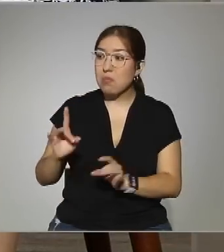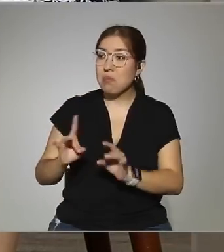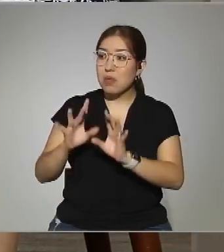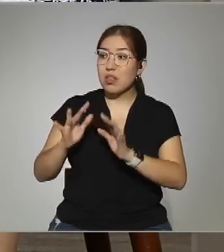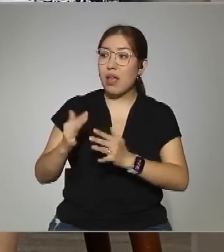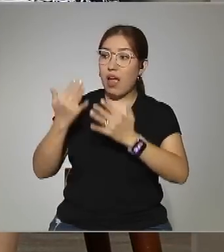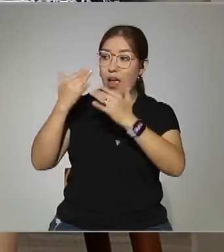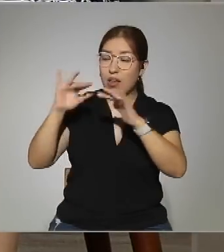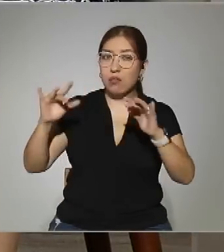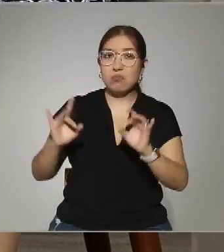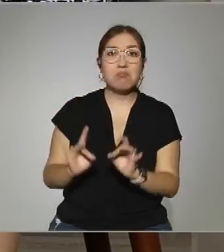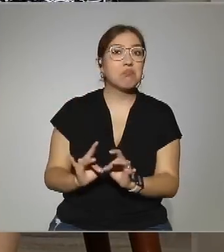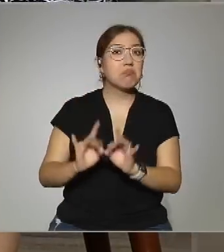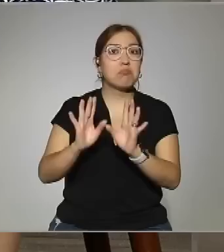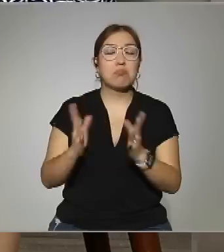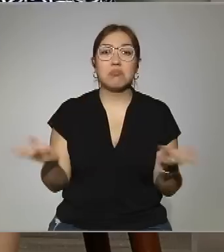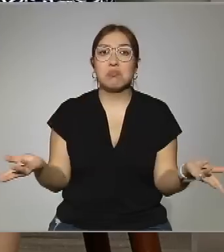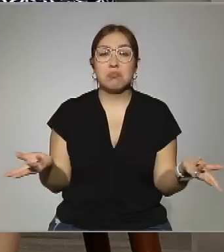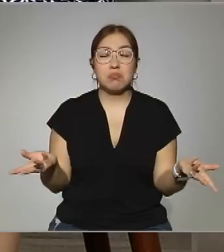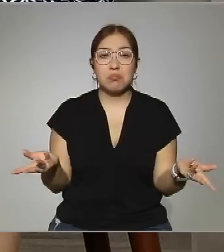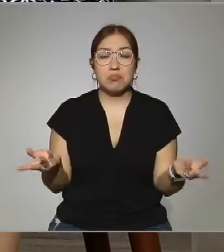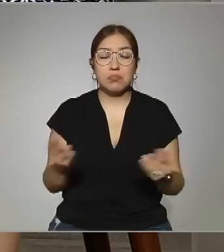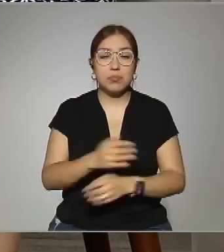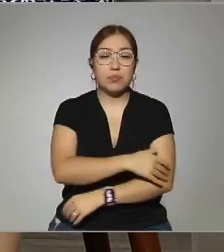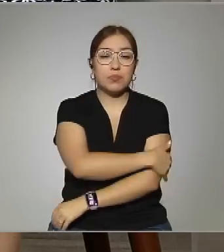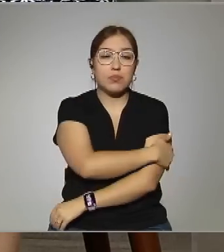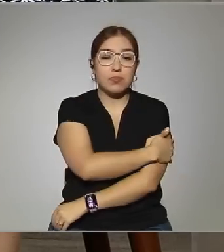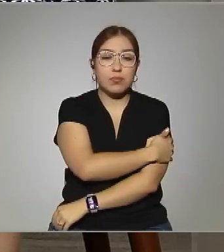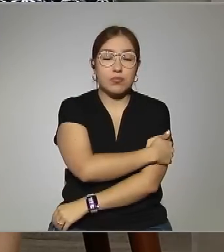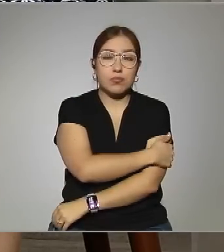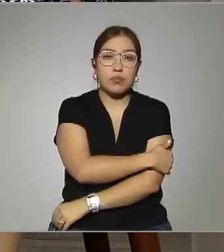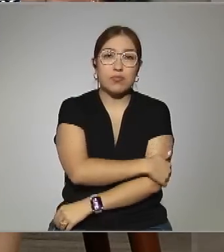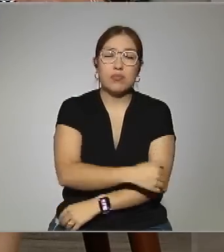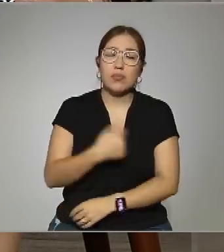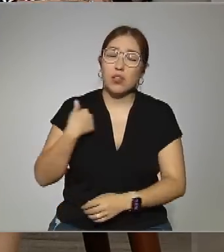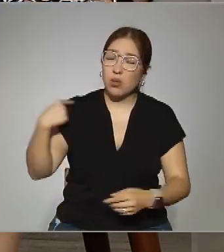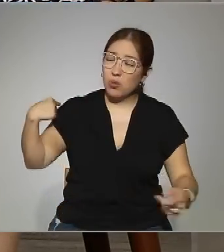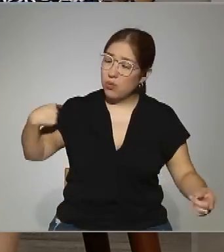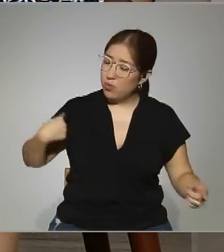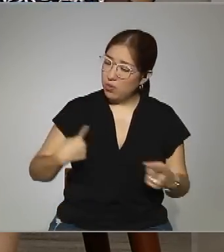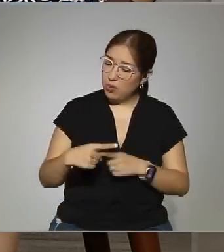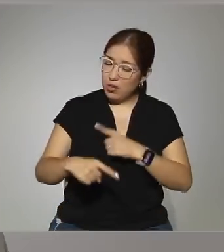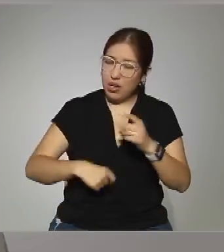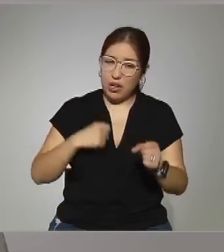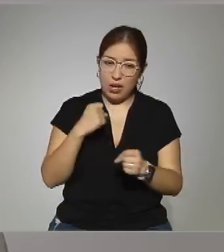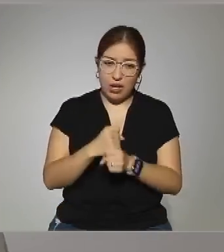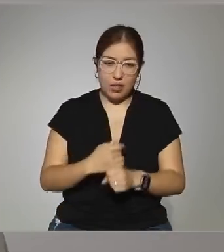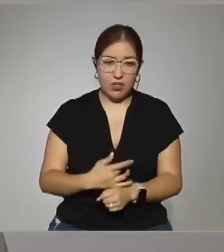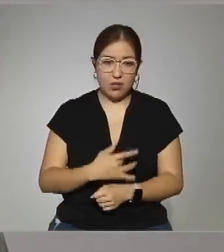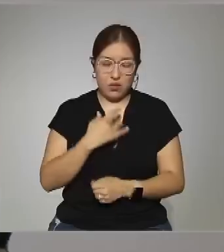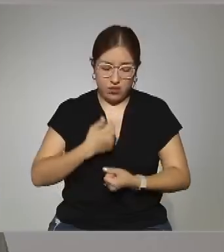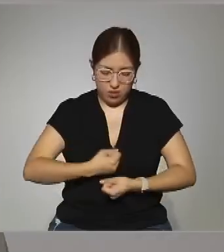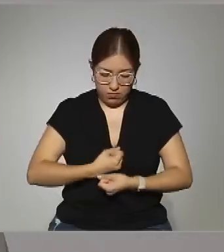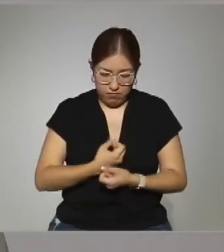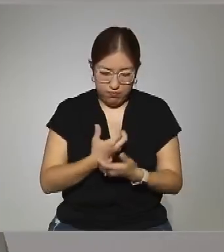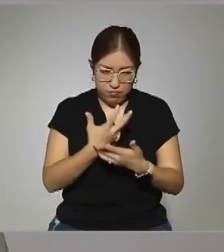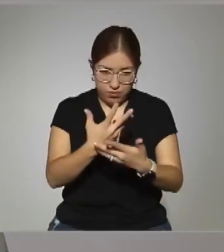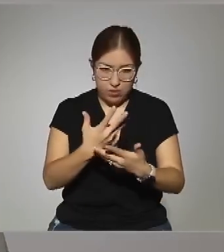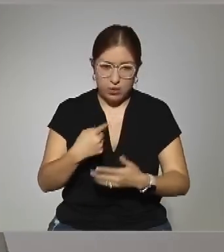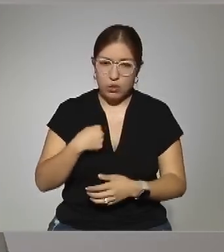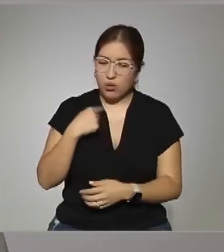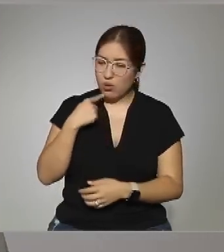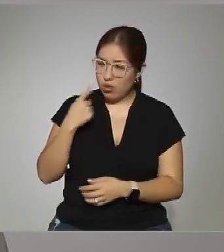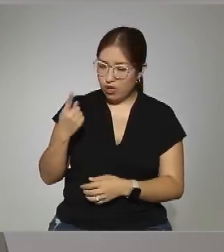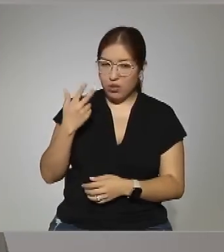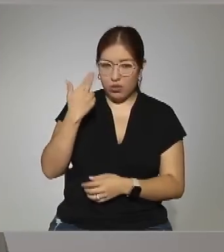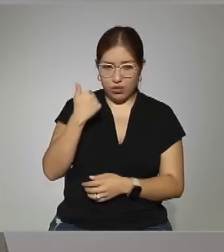sucede algo. ¿O por qué de adulto de repente parece como que sale algo que tengo guardado por años? Sí, me gustaría comentar y reforzar lo que comentan